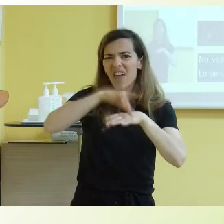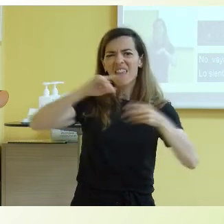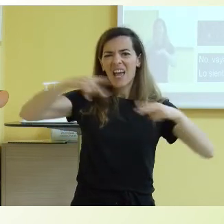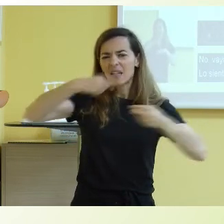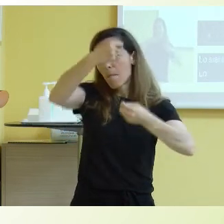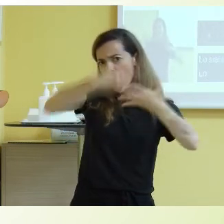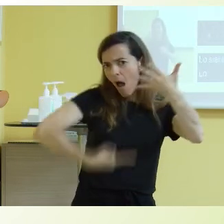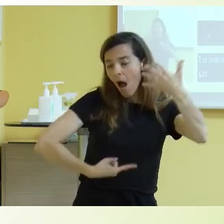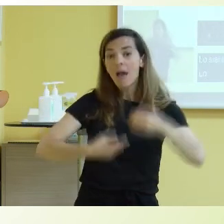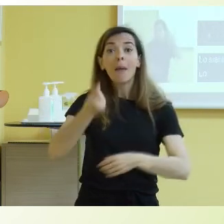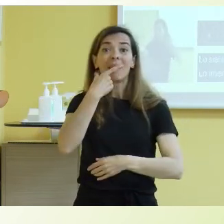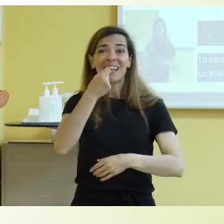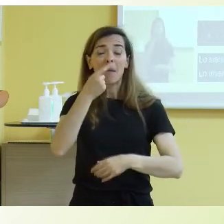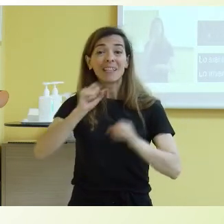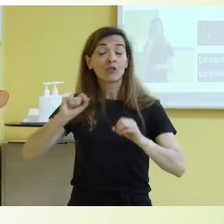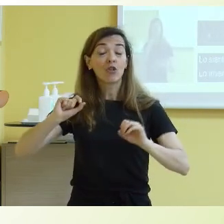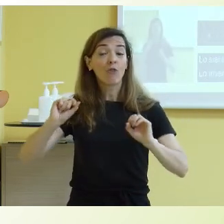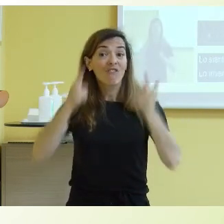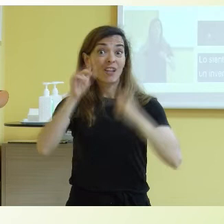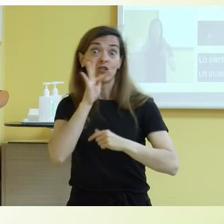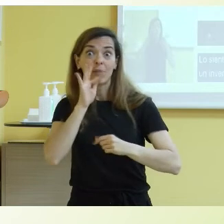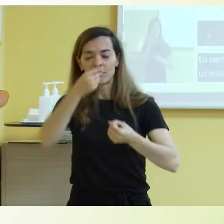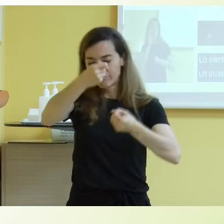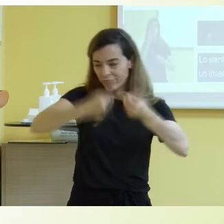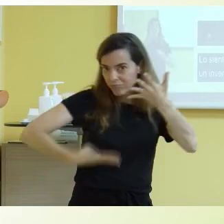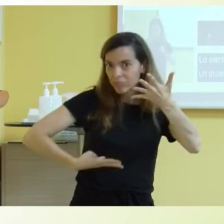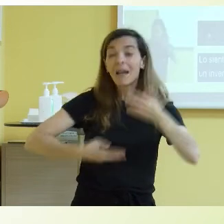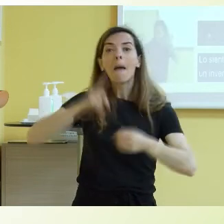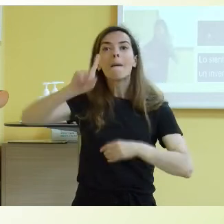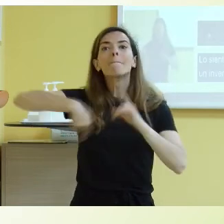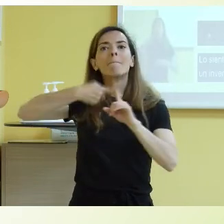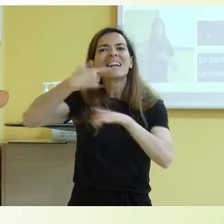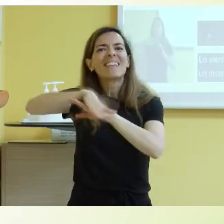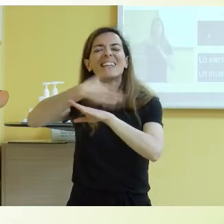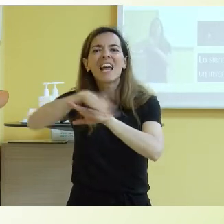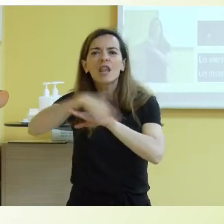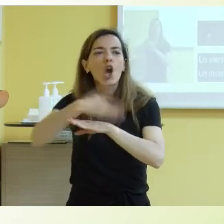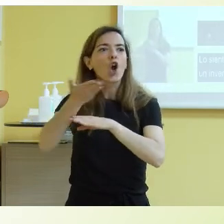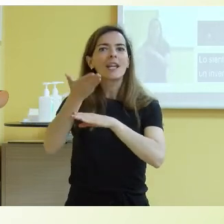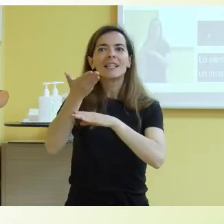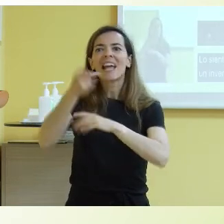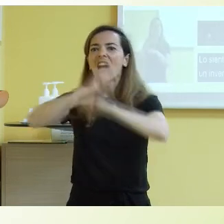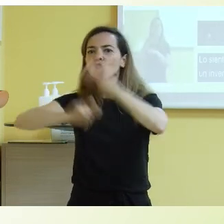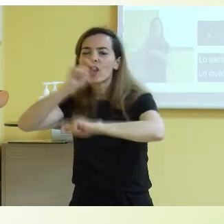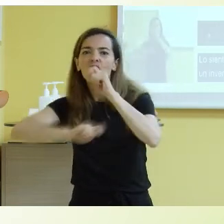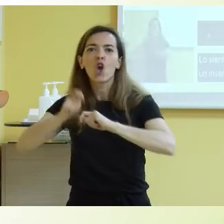un inventario de medicamentos huérfanos y directorios de asociaciones y federaciones de